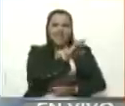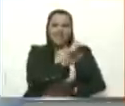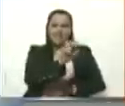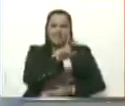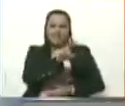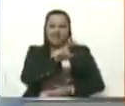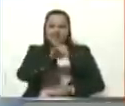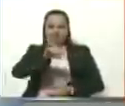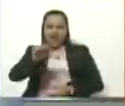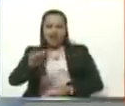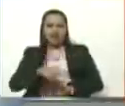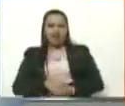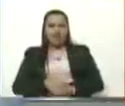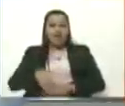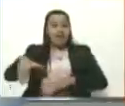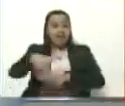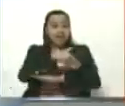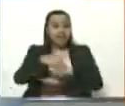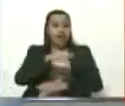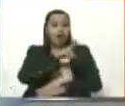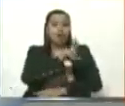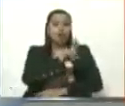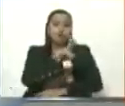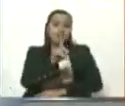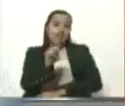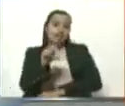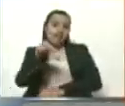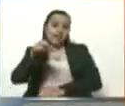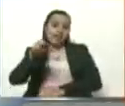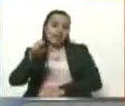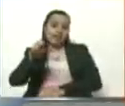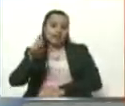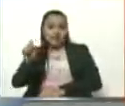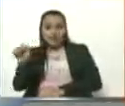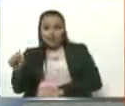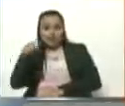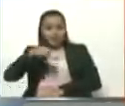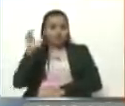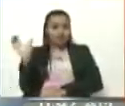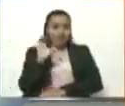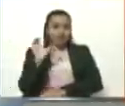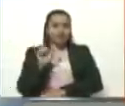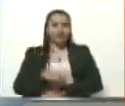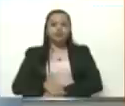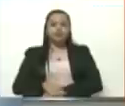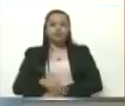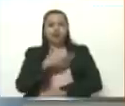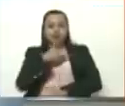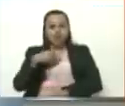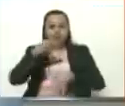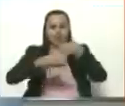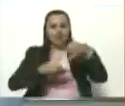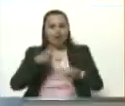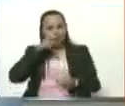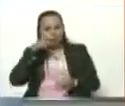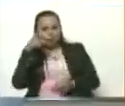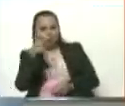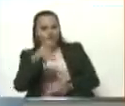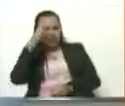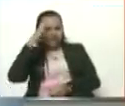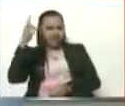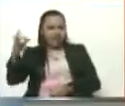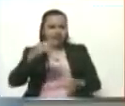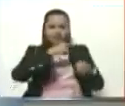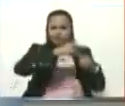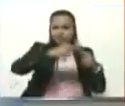en la avenida urdaneta de caracas también quiero destacar que se establecieron guardias de los fiscales en las